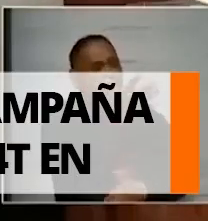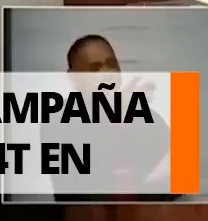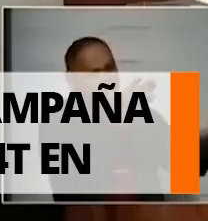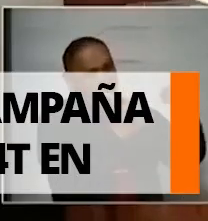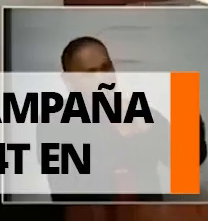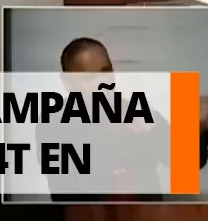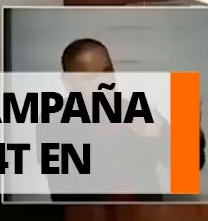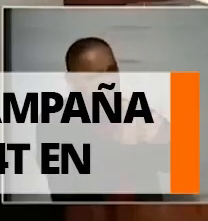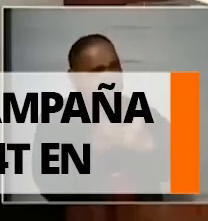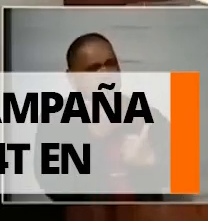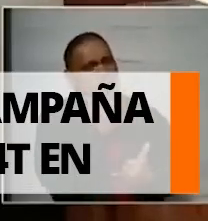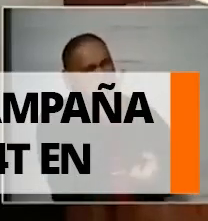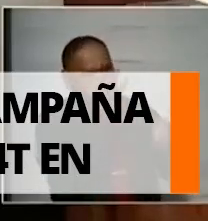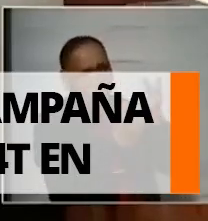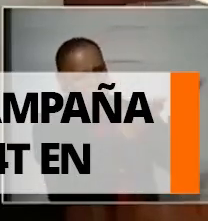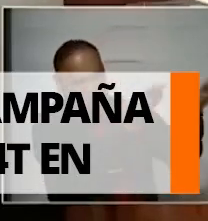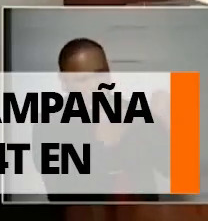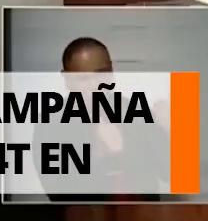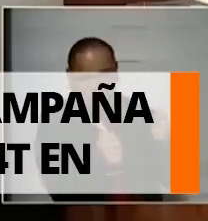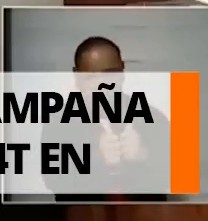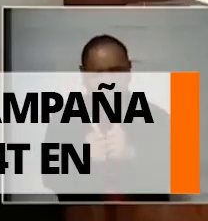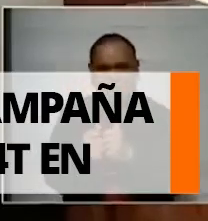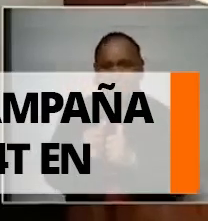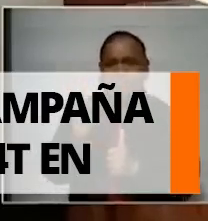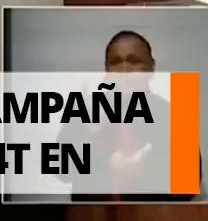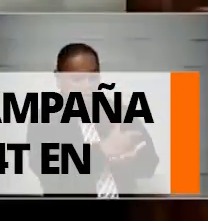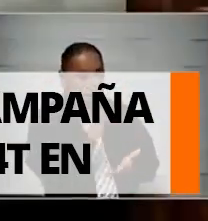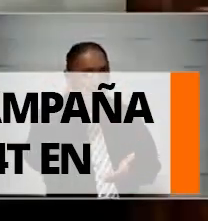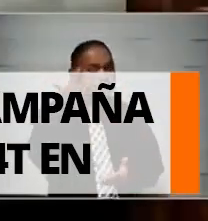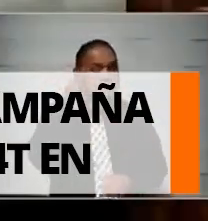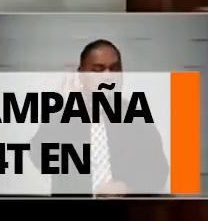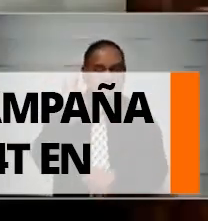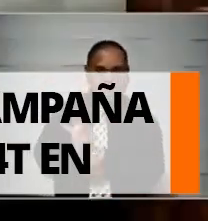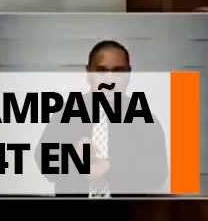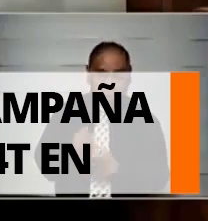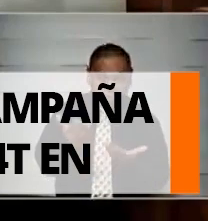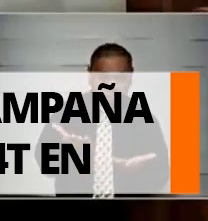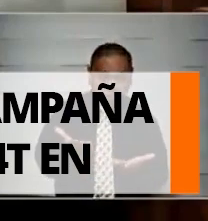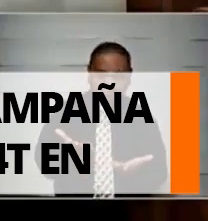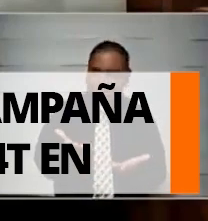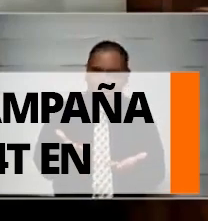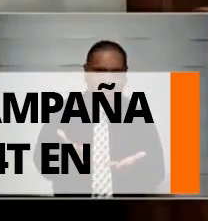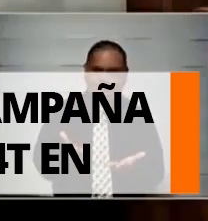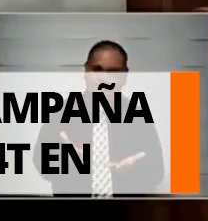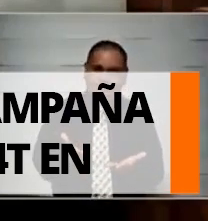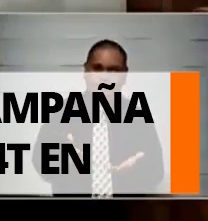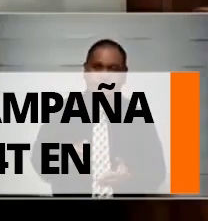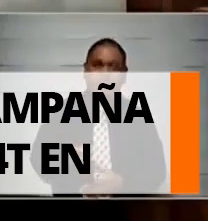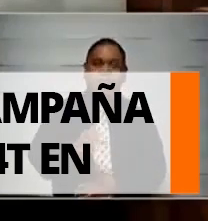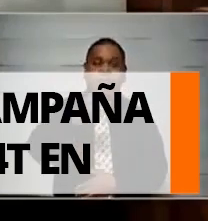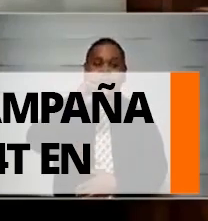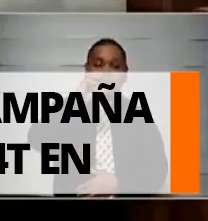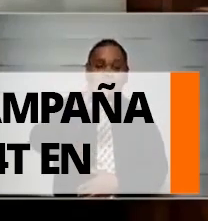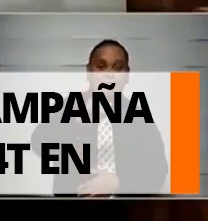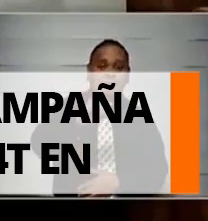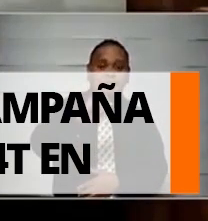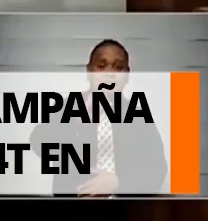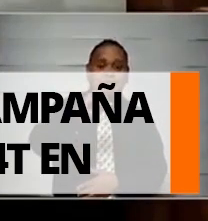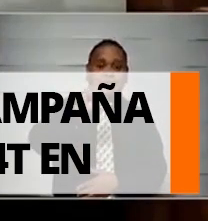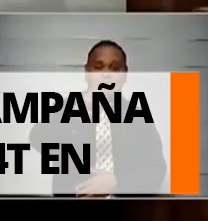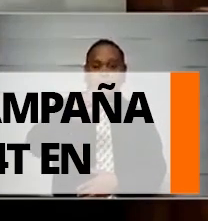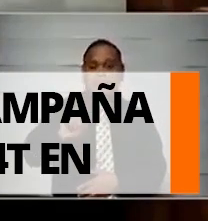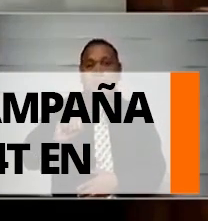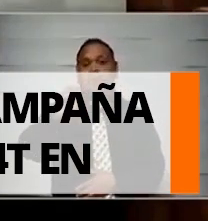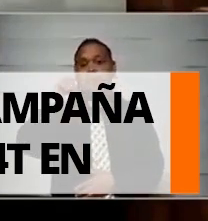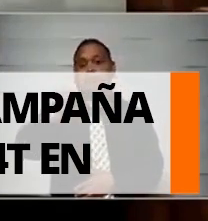Ante la cargada que encabeza la gobernadora Laira Sansores San Román y el probable uso de los recursos públicos y presunta coacción para favorecer